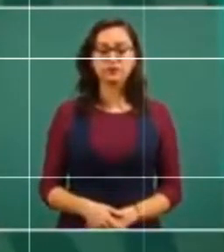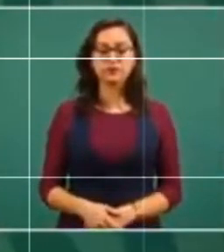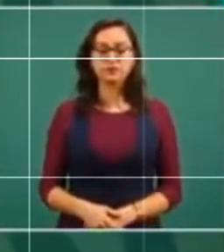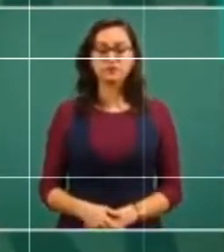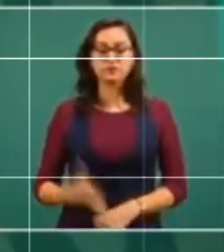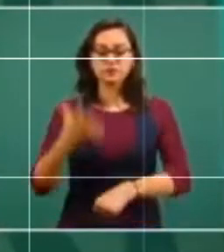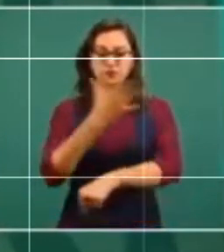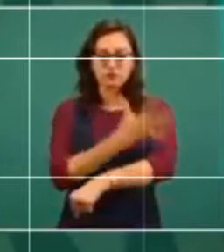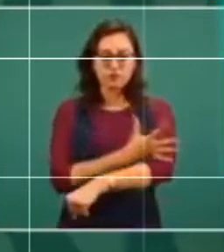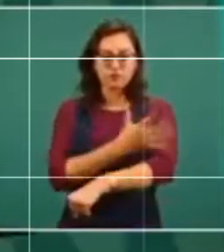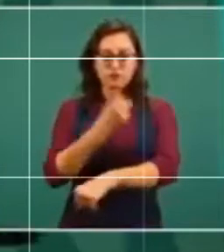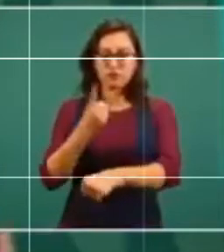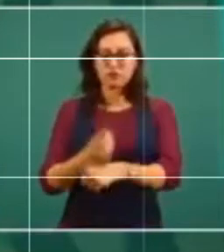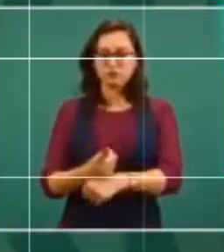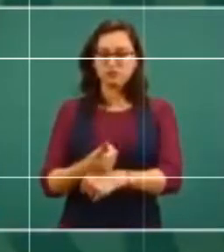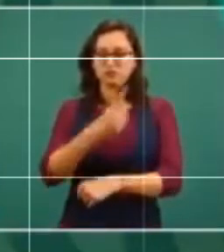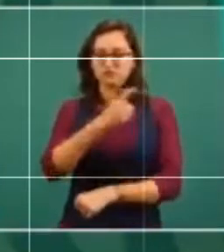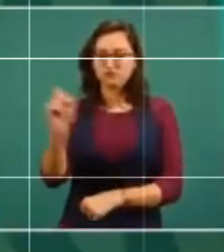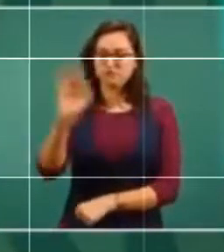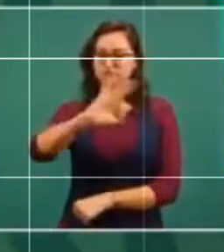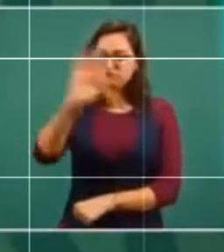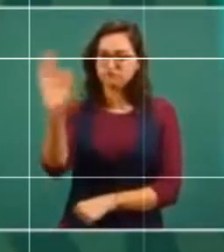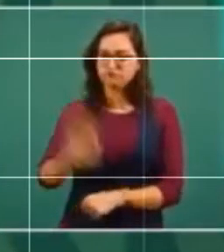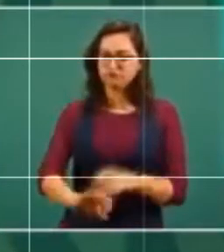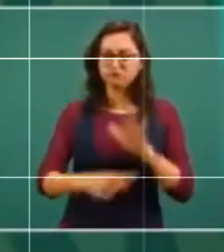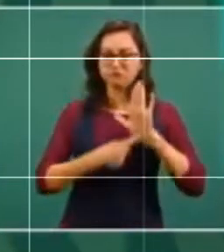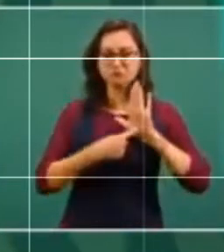Transparencia plena.